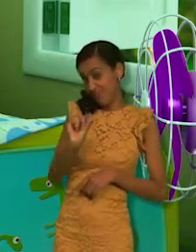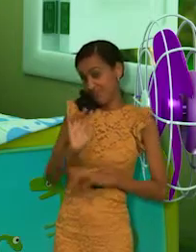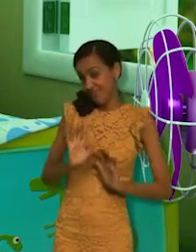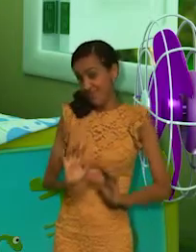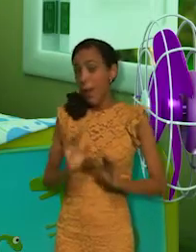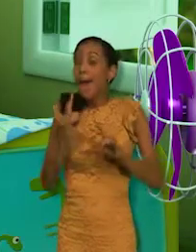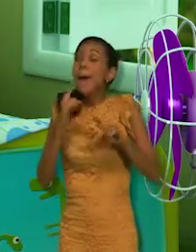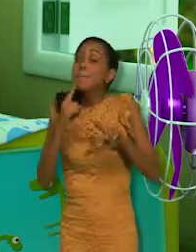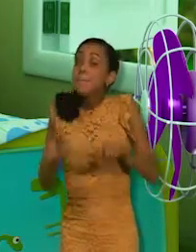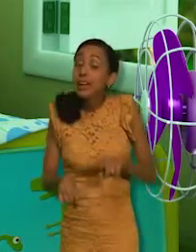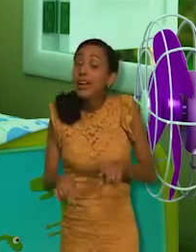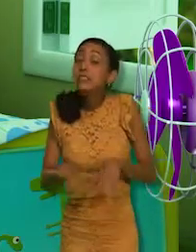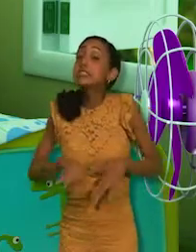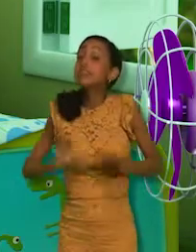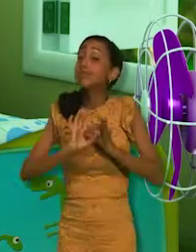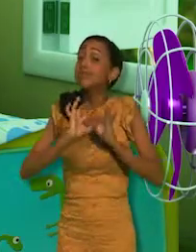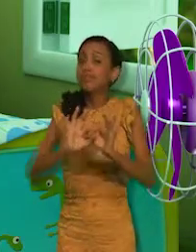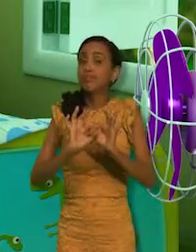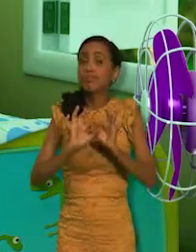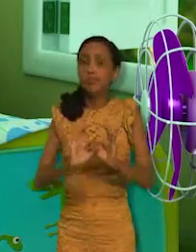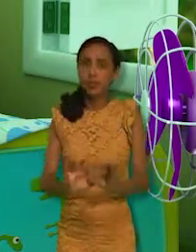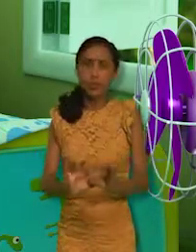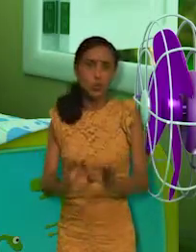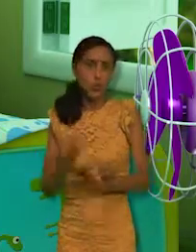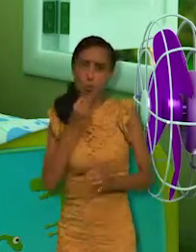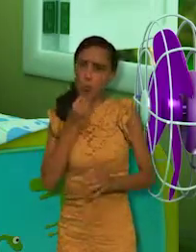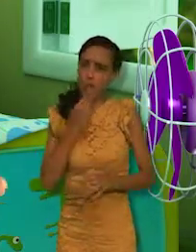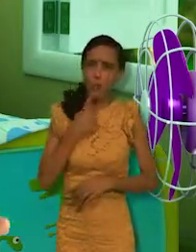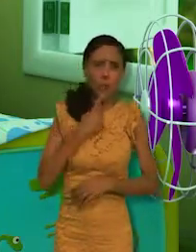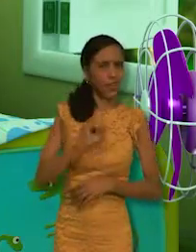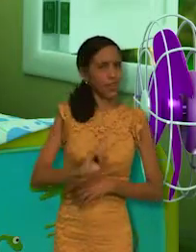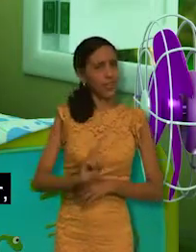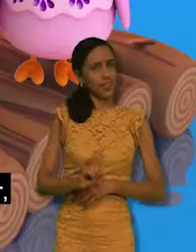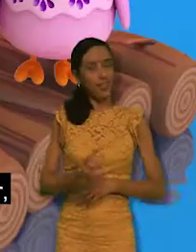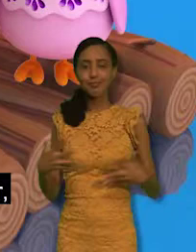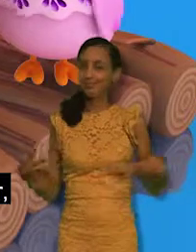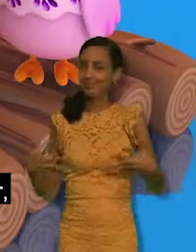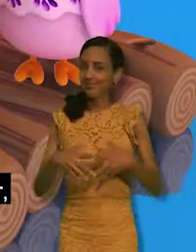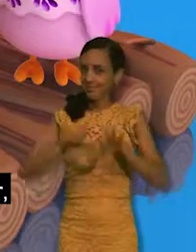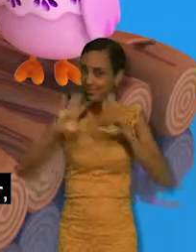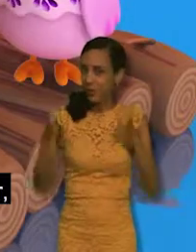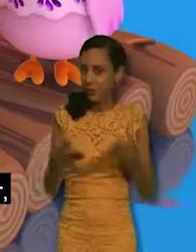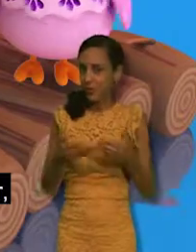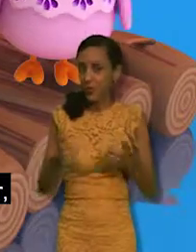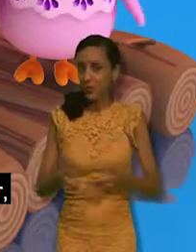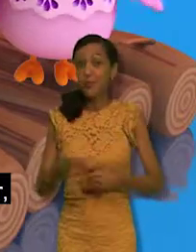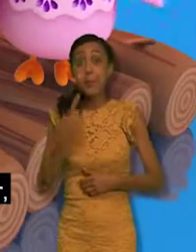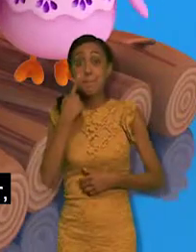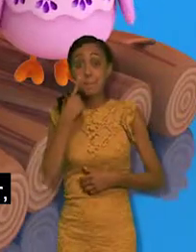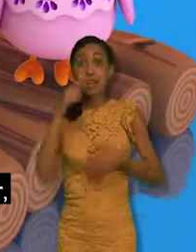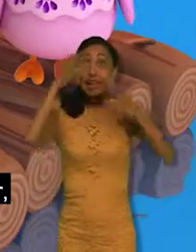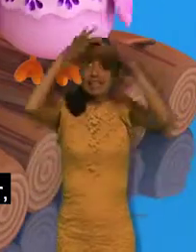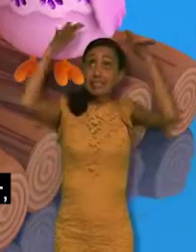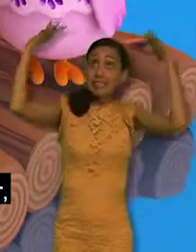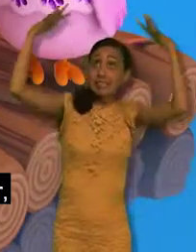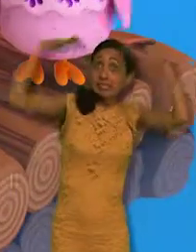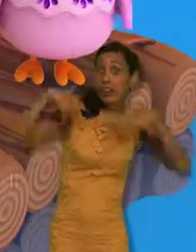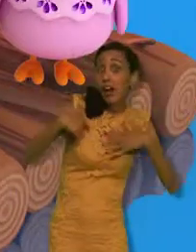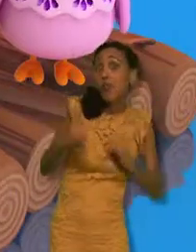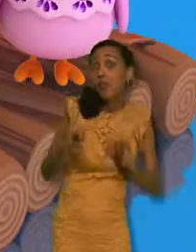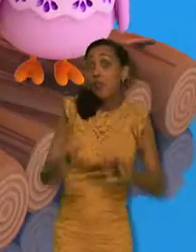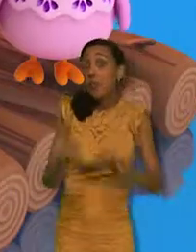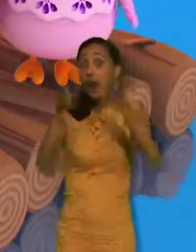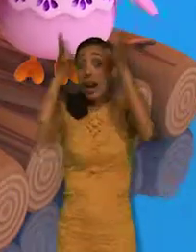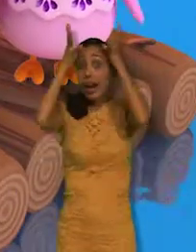Pero en situaciones graves no se puede andar en esas boberías. ¡El cielo se va a caer y el rey lo debe